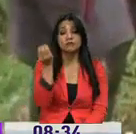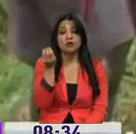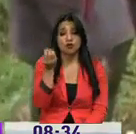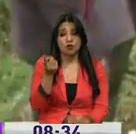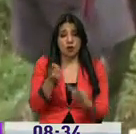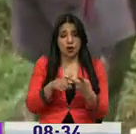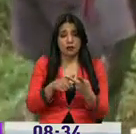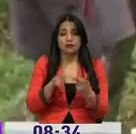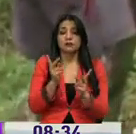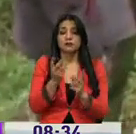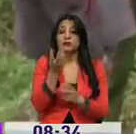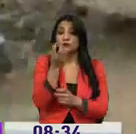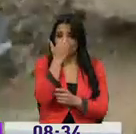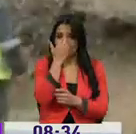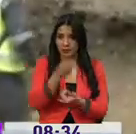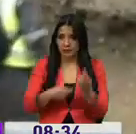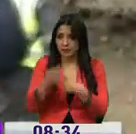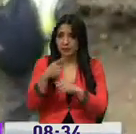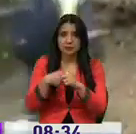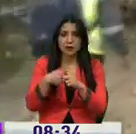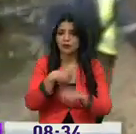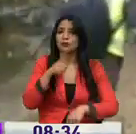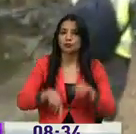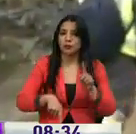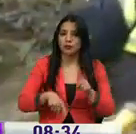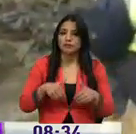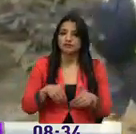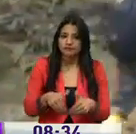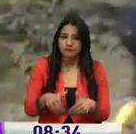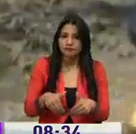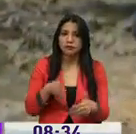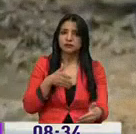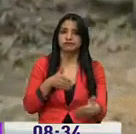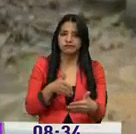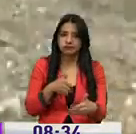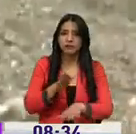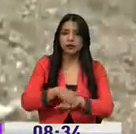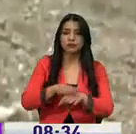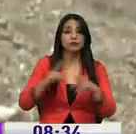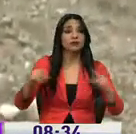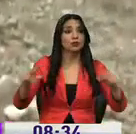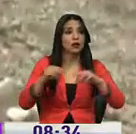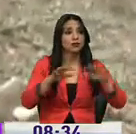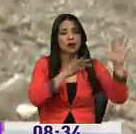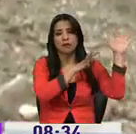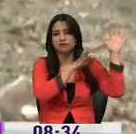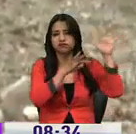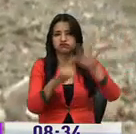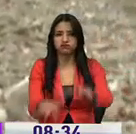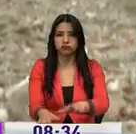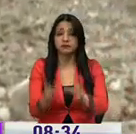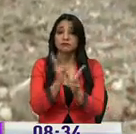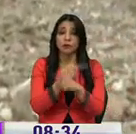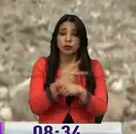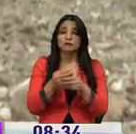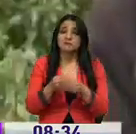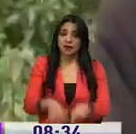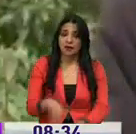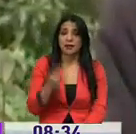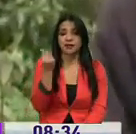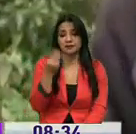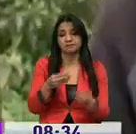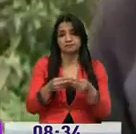no la han podido sacar a los mercados. Prácticamente están encerrados por la fuerza de la naturaleza, perdiendo la producción y dinero.